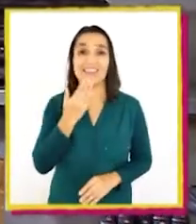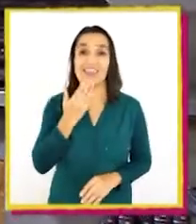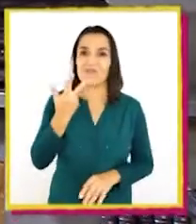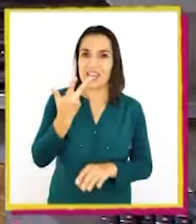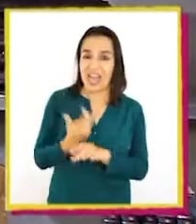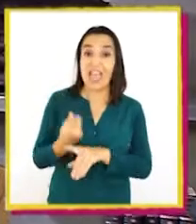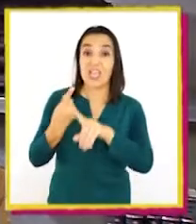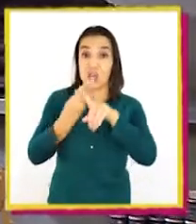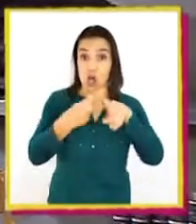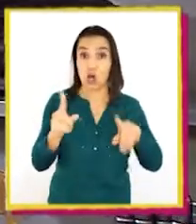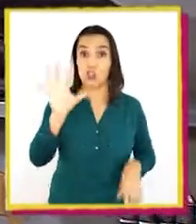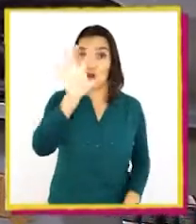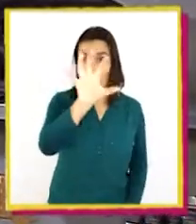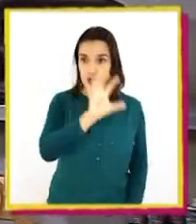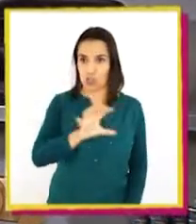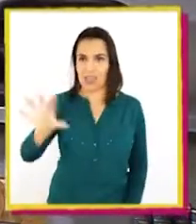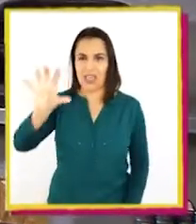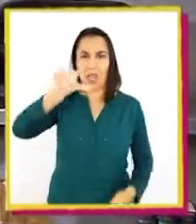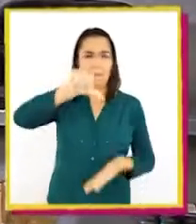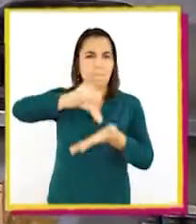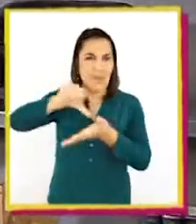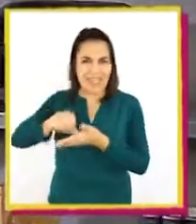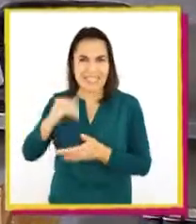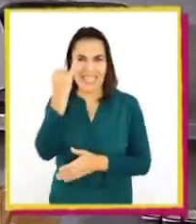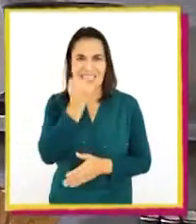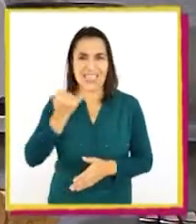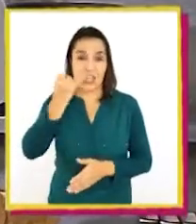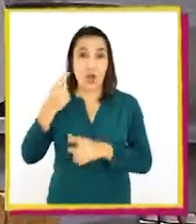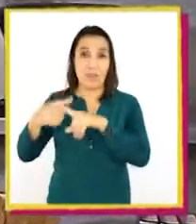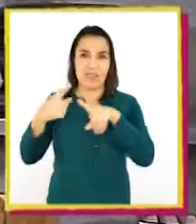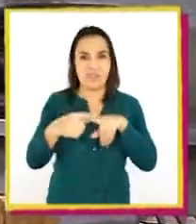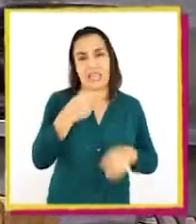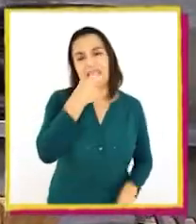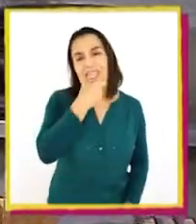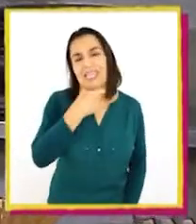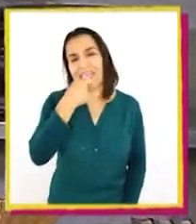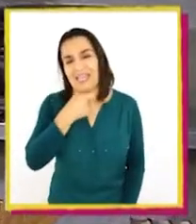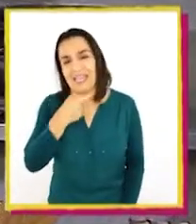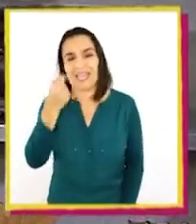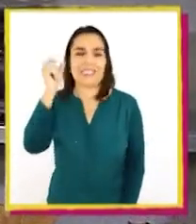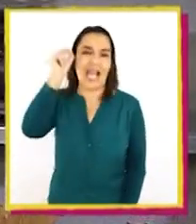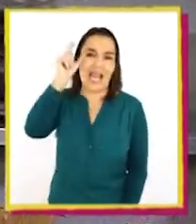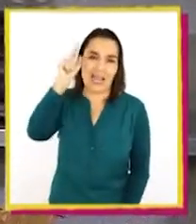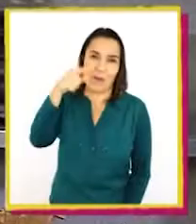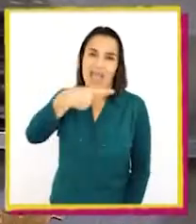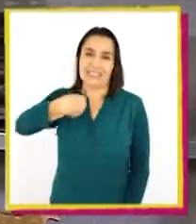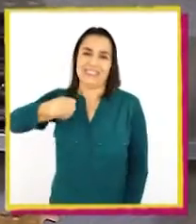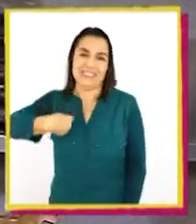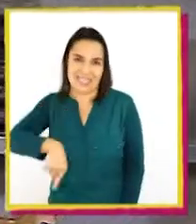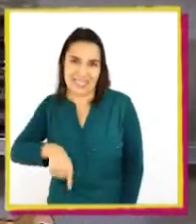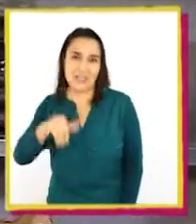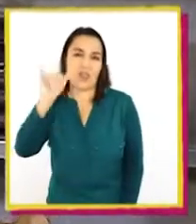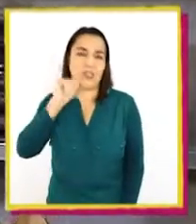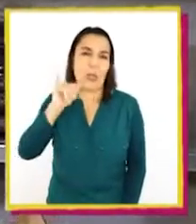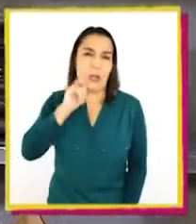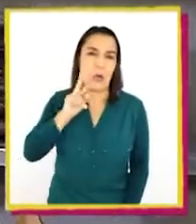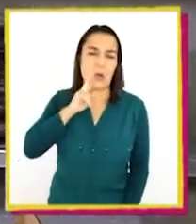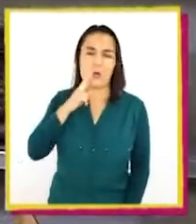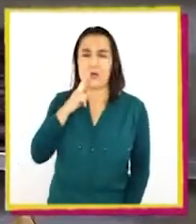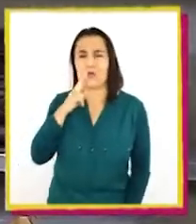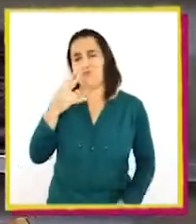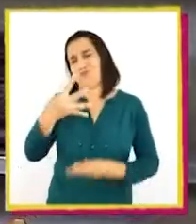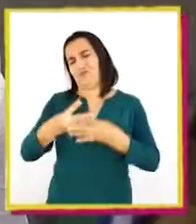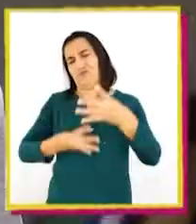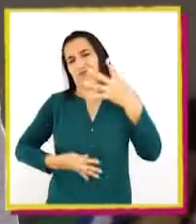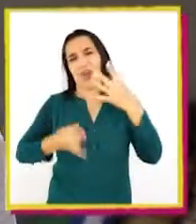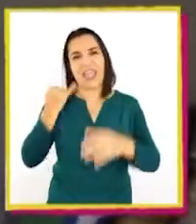también existen otros continentes con países donde hablan otros idiomas, como inglés, alemán, chino, italiano, ruso y